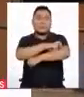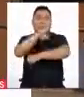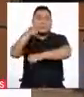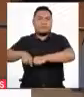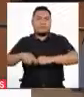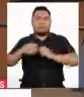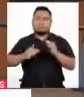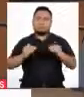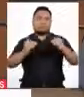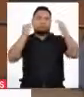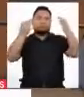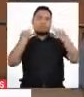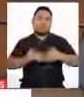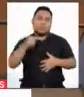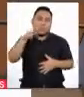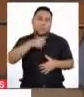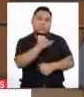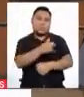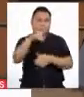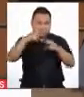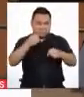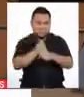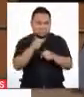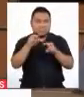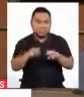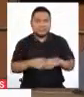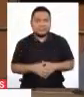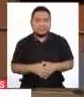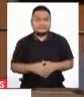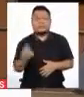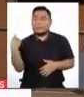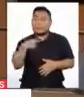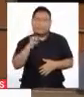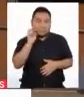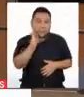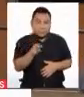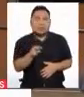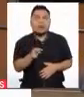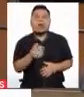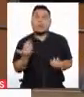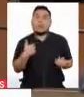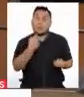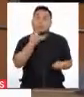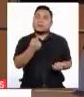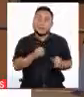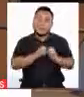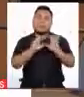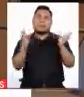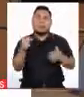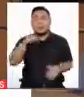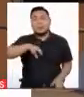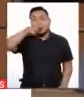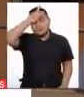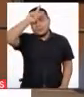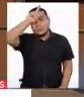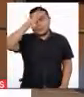nivel que se está realizando aquí en este instituto. Hay que decirlo claramente, el Perú ha